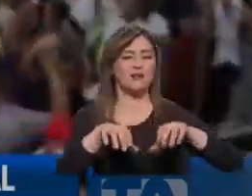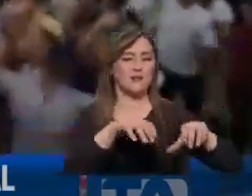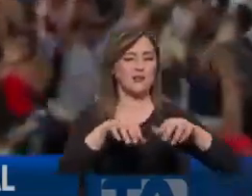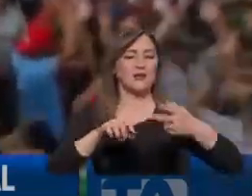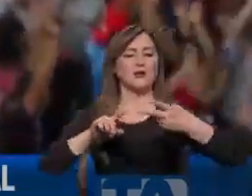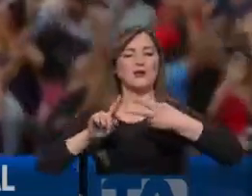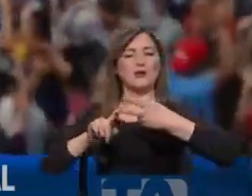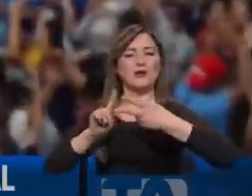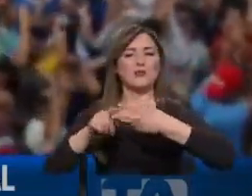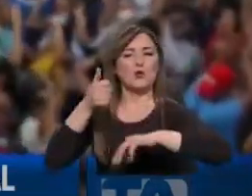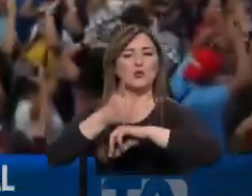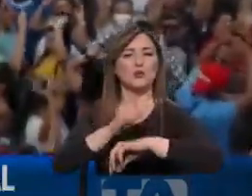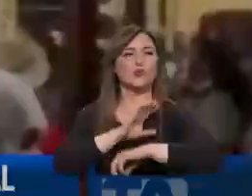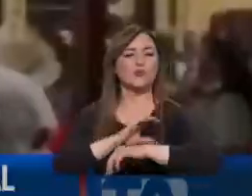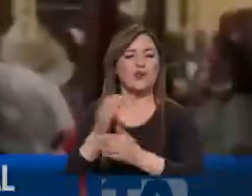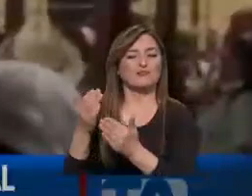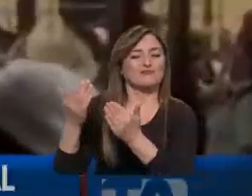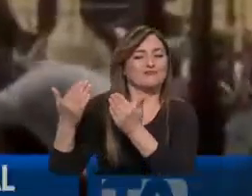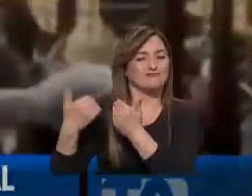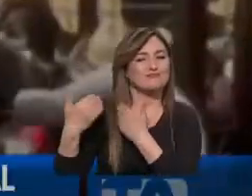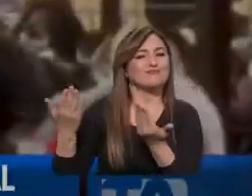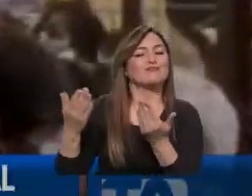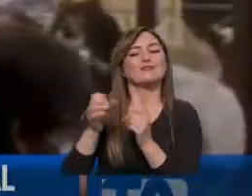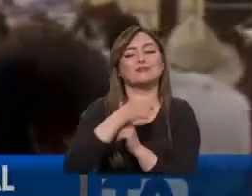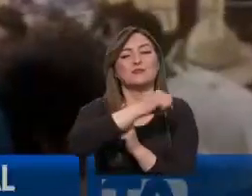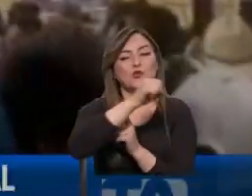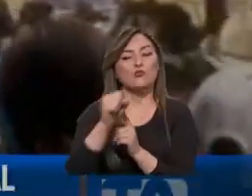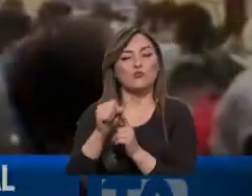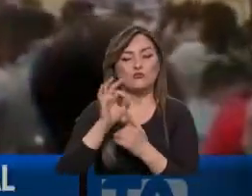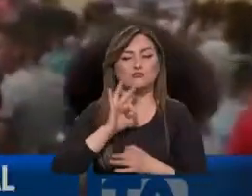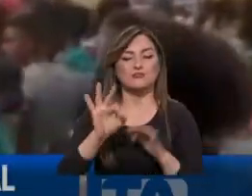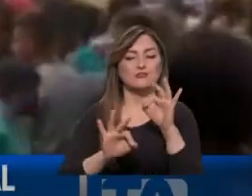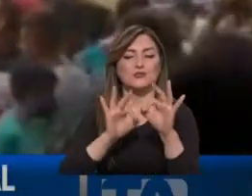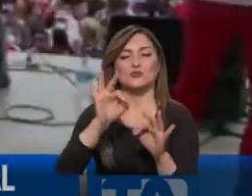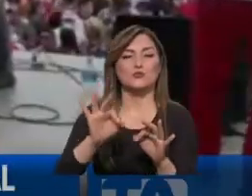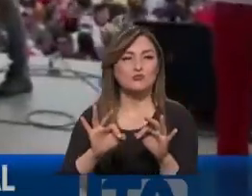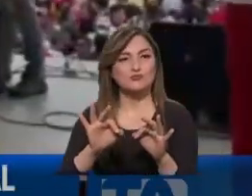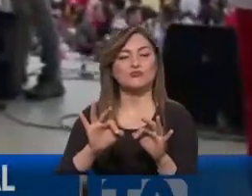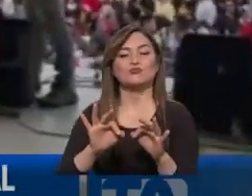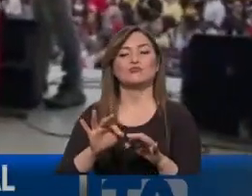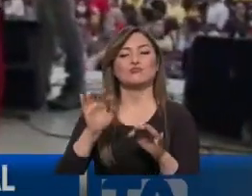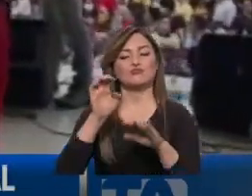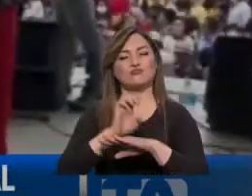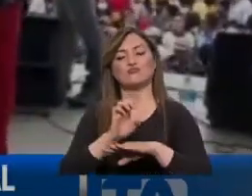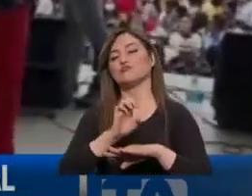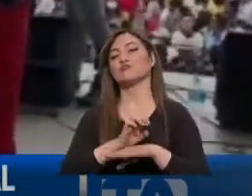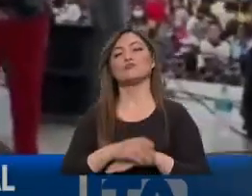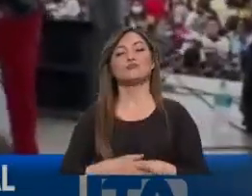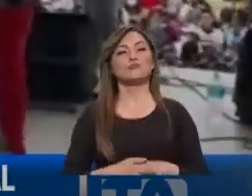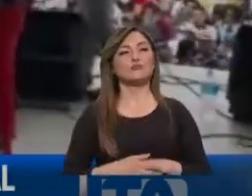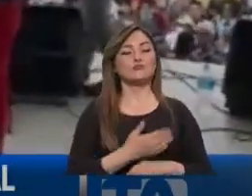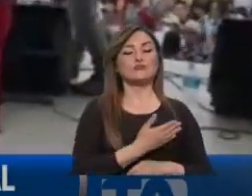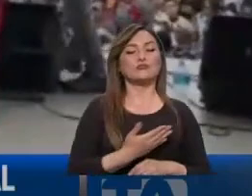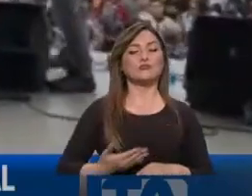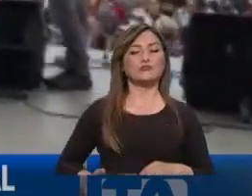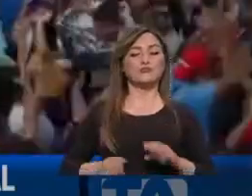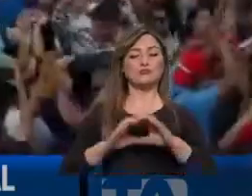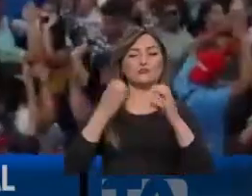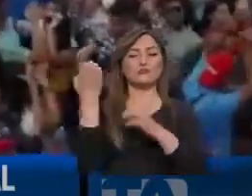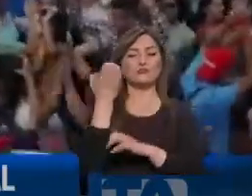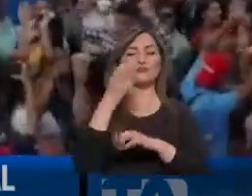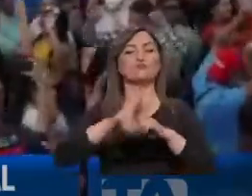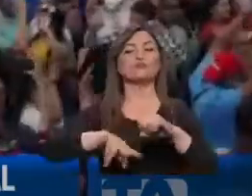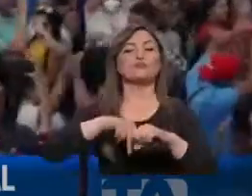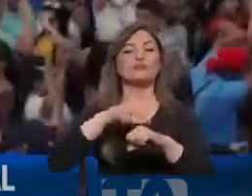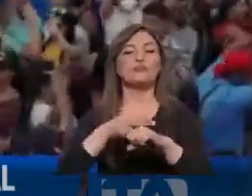que tengan las autoridades municipales frente a la situación epidemiológica que estamos viviendo. Aquí el presidente del COE, les